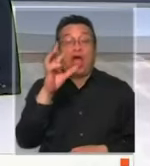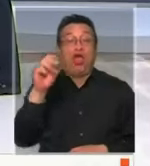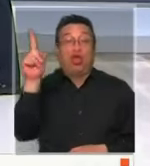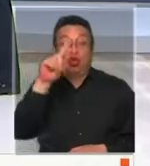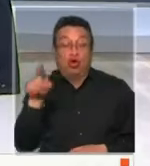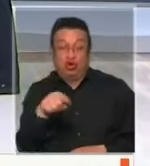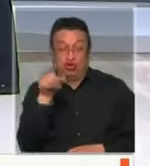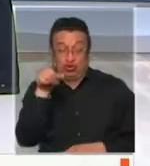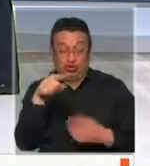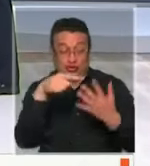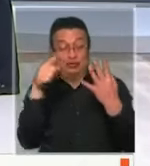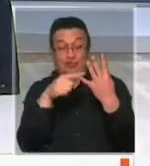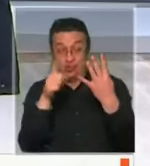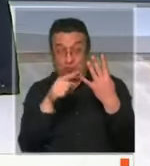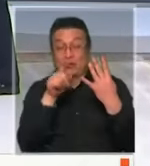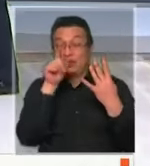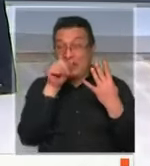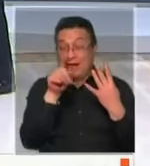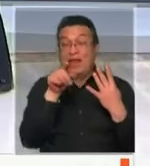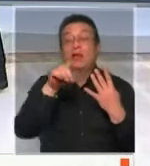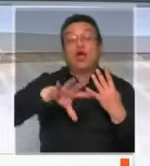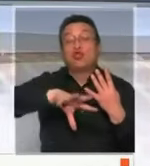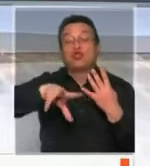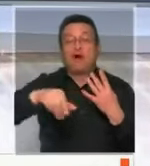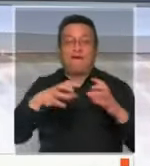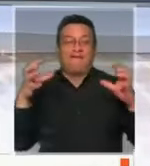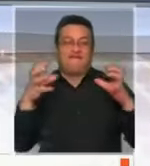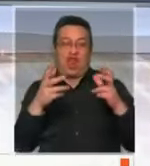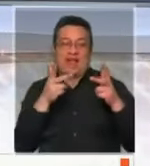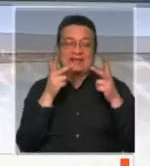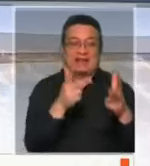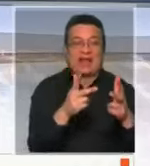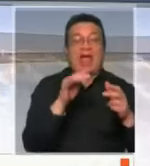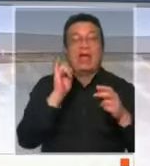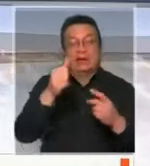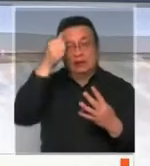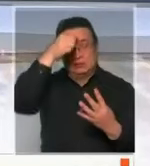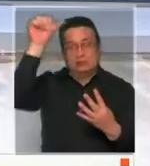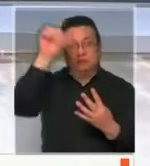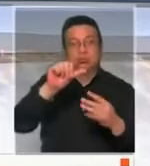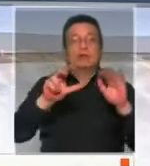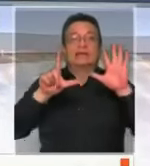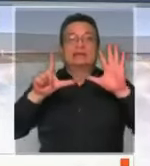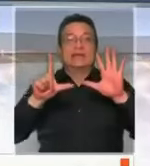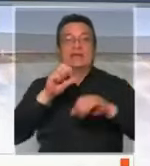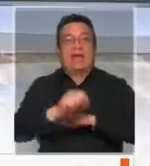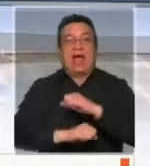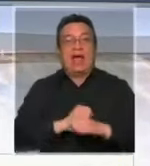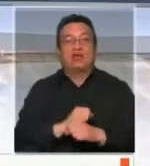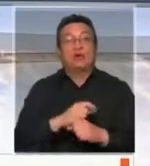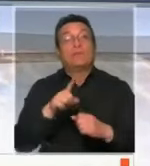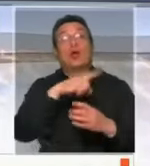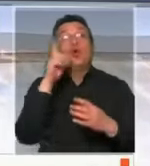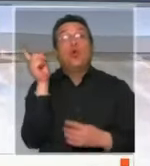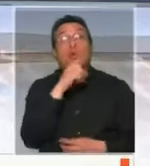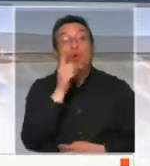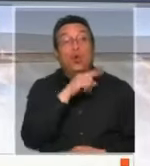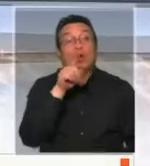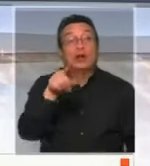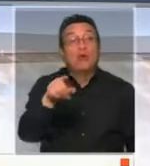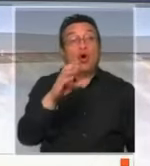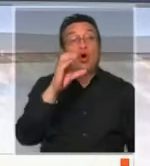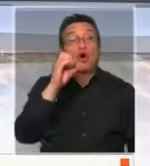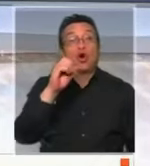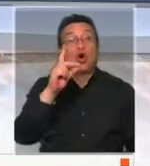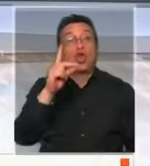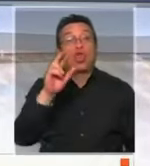Efraín Cuadros Rojas, robo con violencia y una condena por 7 años. Y el último sujeto, que no tenemos